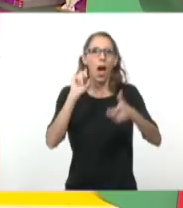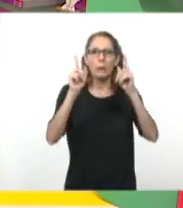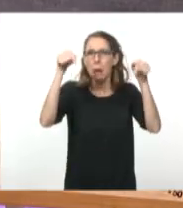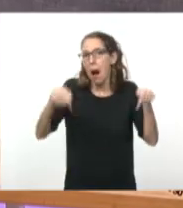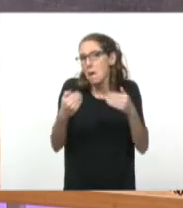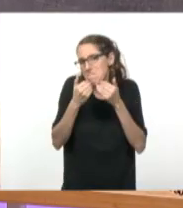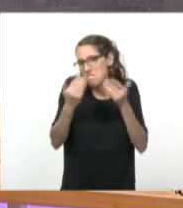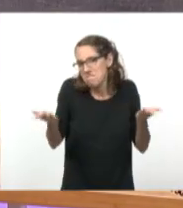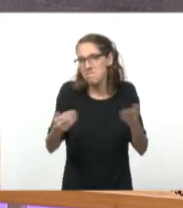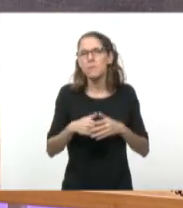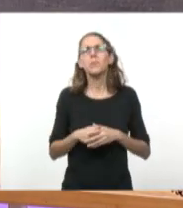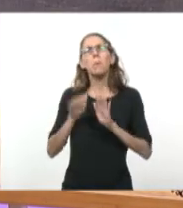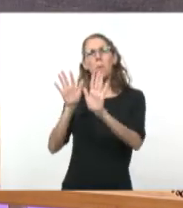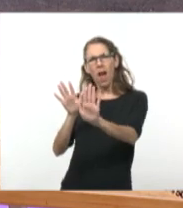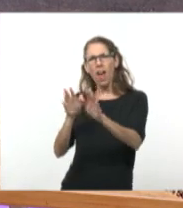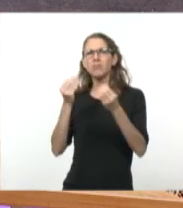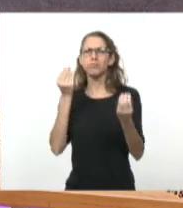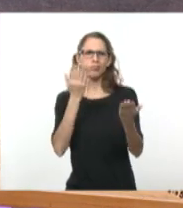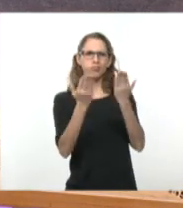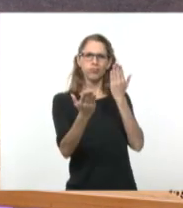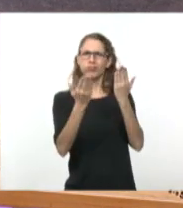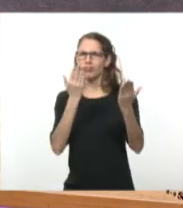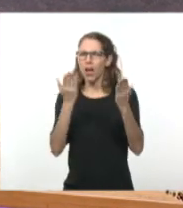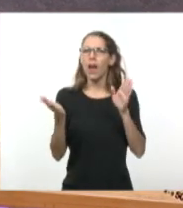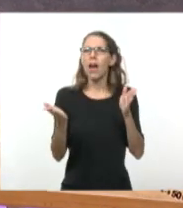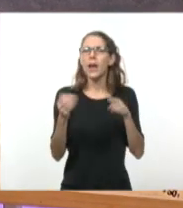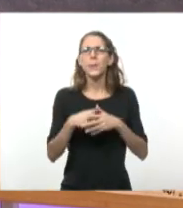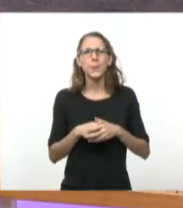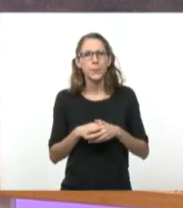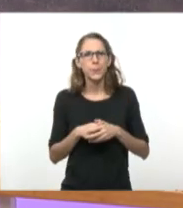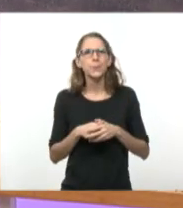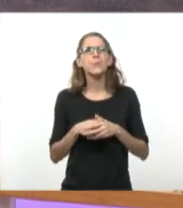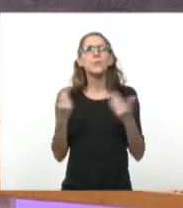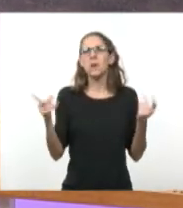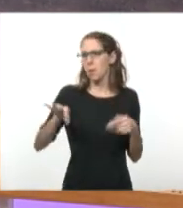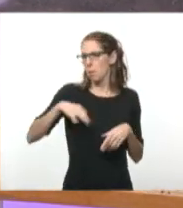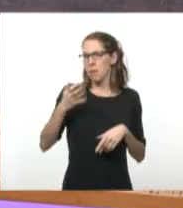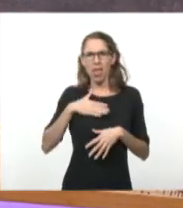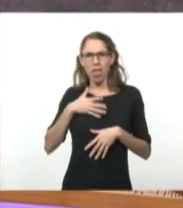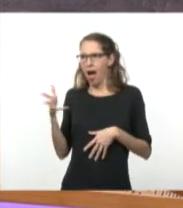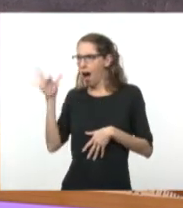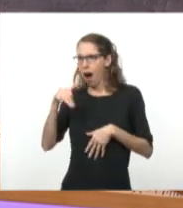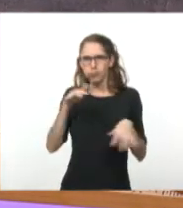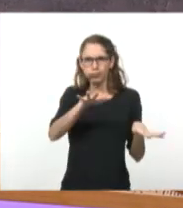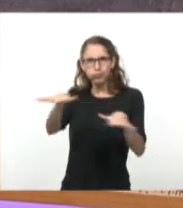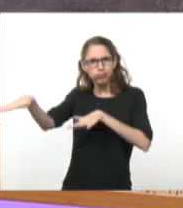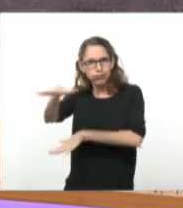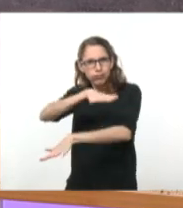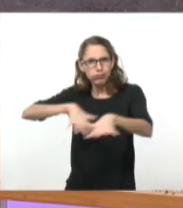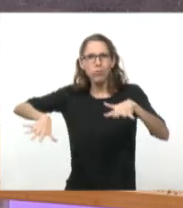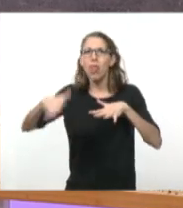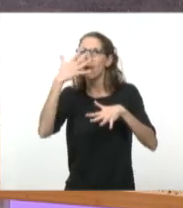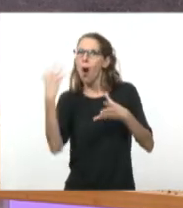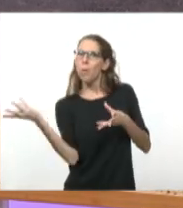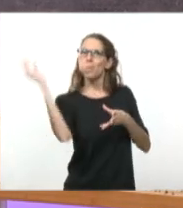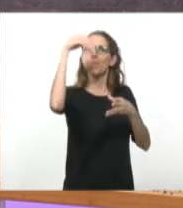pero espera. Los pasajes y contrastes estos, la idea que lo que sucede en la realidad después hay que poder llevarlo, claro, a la historieta.